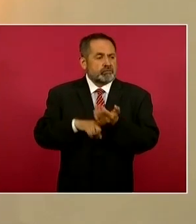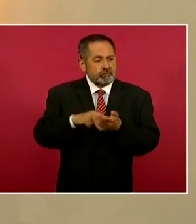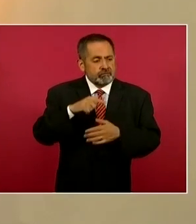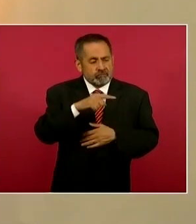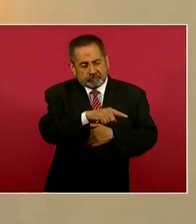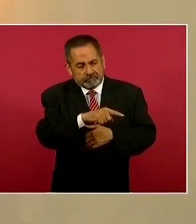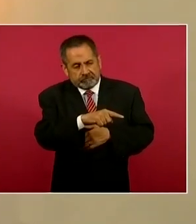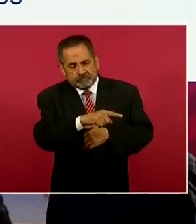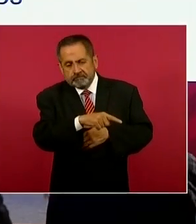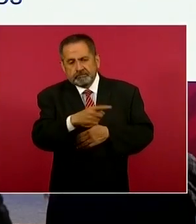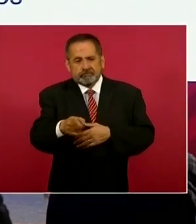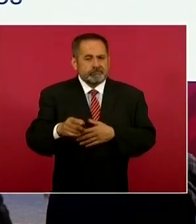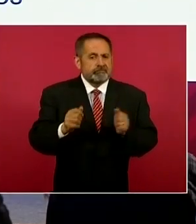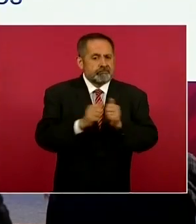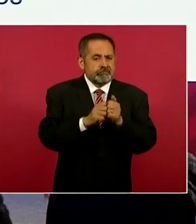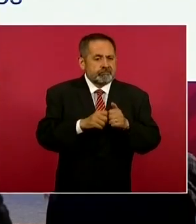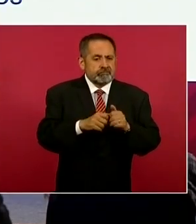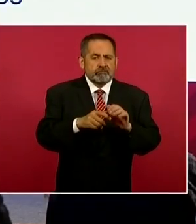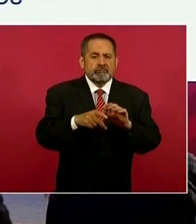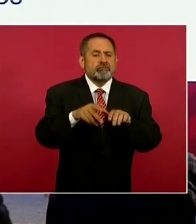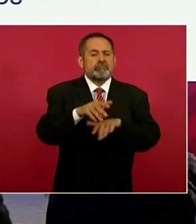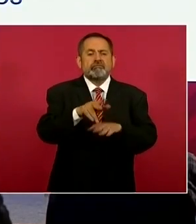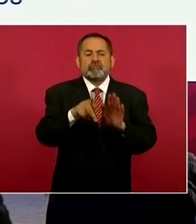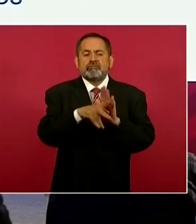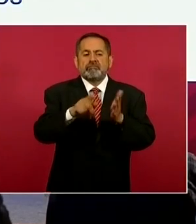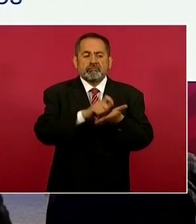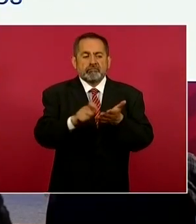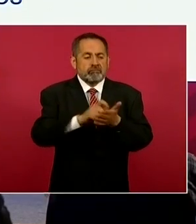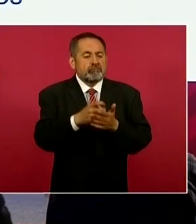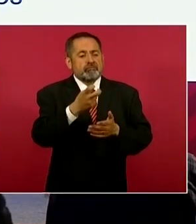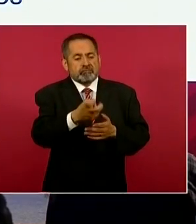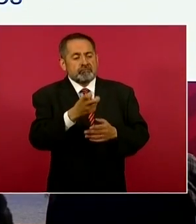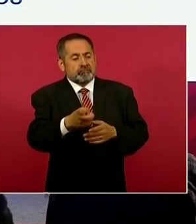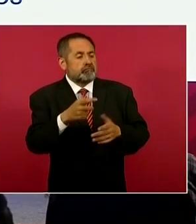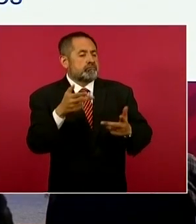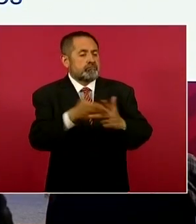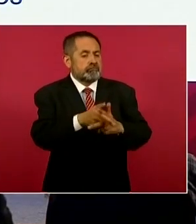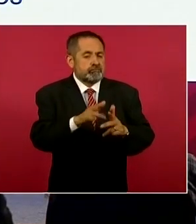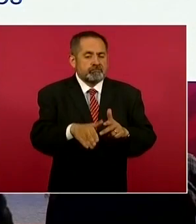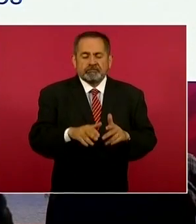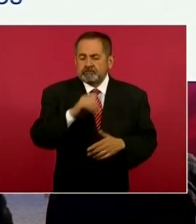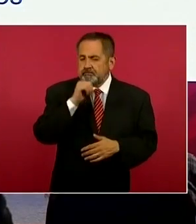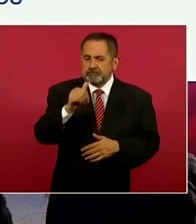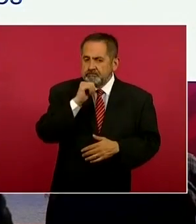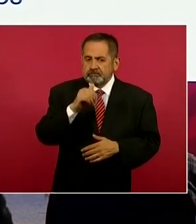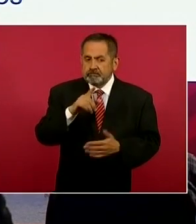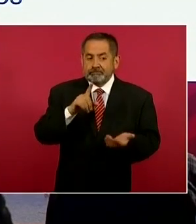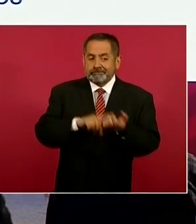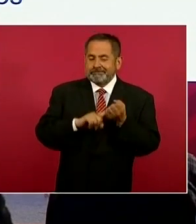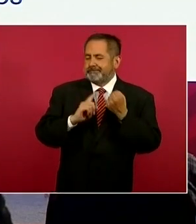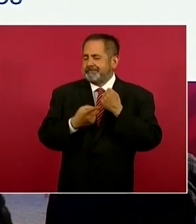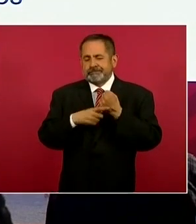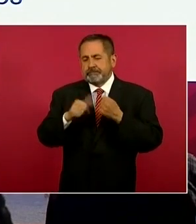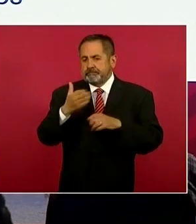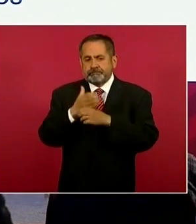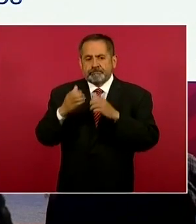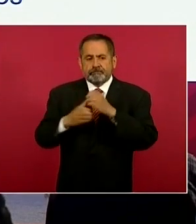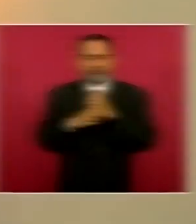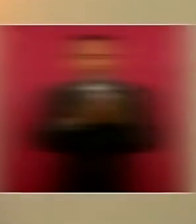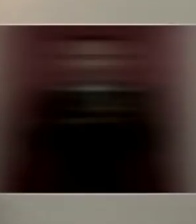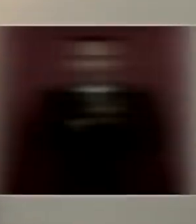del evento con la actividad periodística y hay una línea muy sólida que conduce a un tema de delincuencia